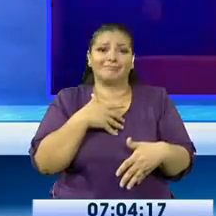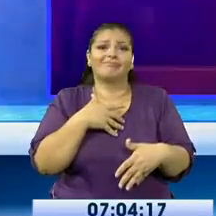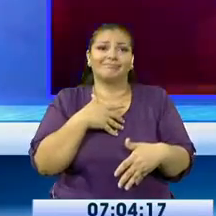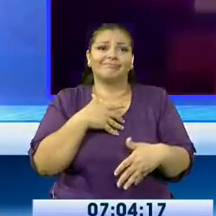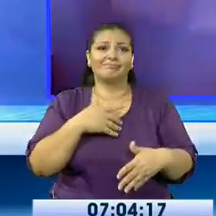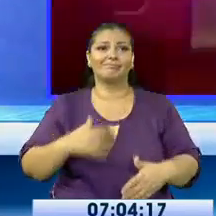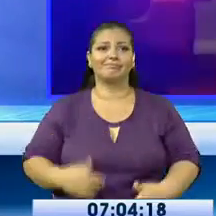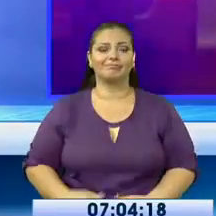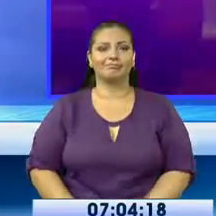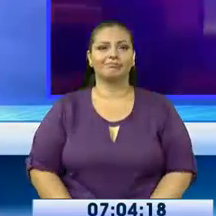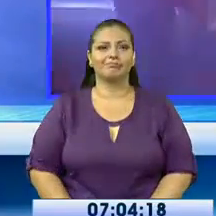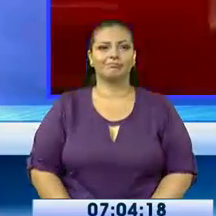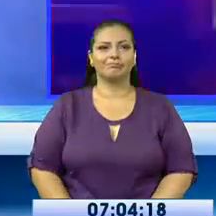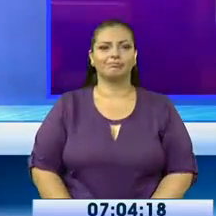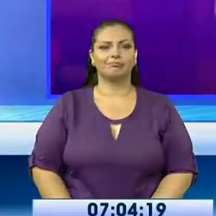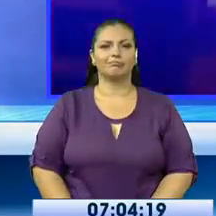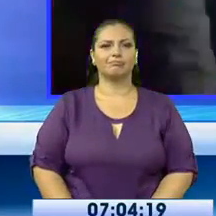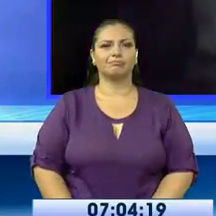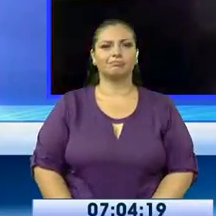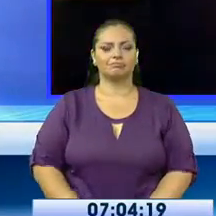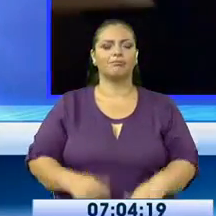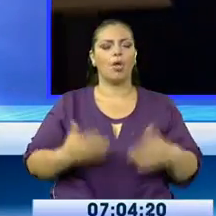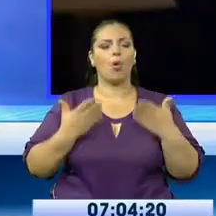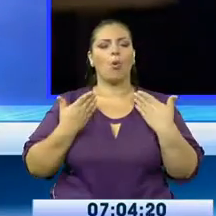Virgen de Monserrat, del sur de Guayaquil.